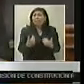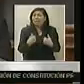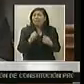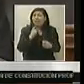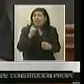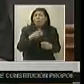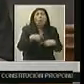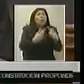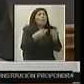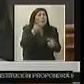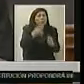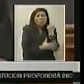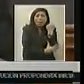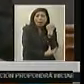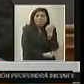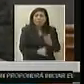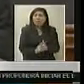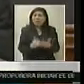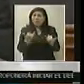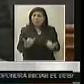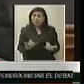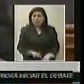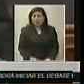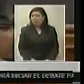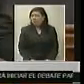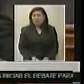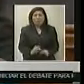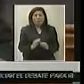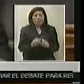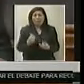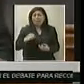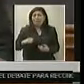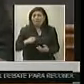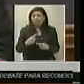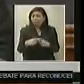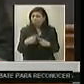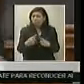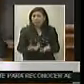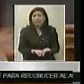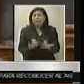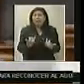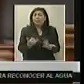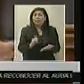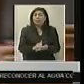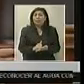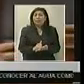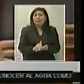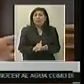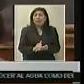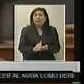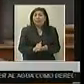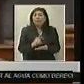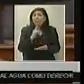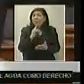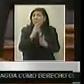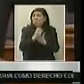lo necesitan, presidente? Y eso, familiares del alcalde, etcétera, etcétera. Y eso que supe, señor presidente,